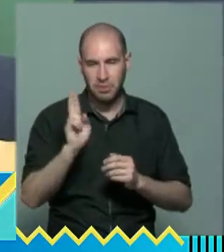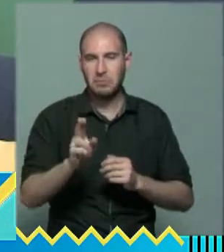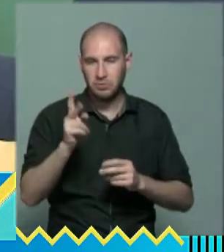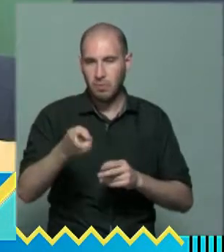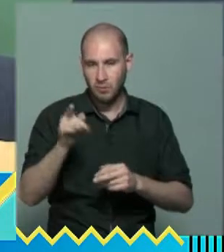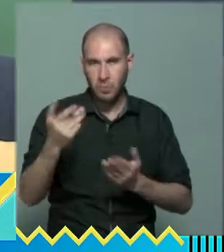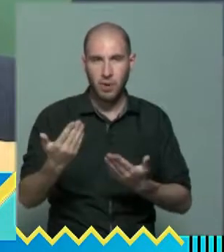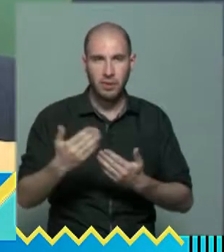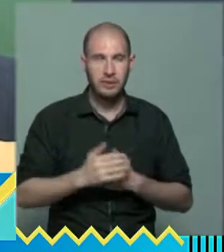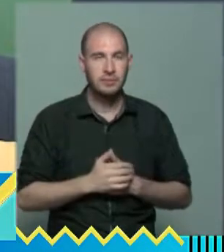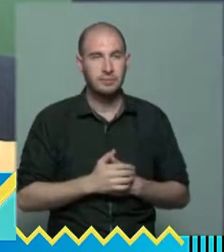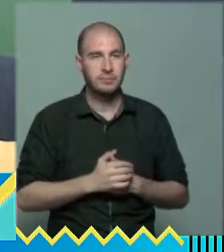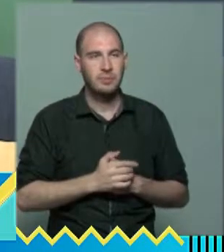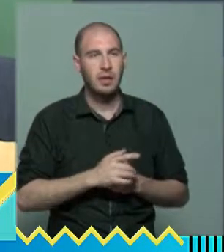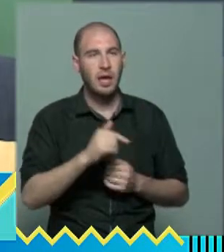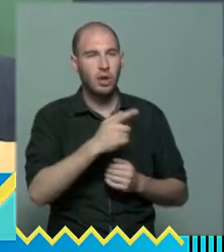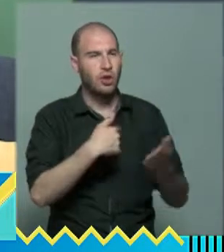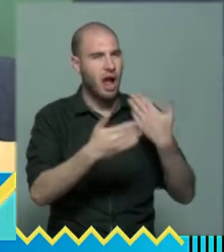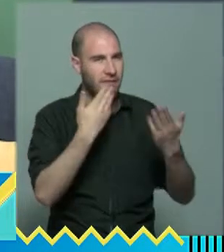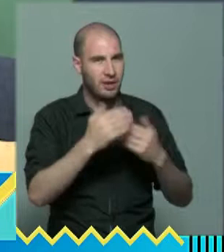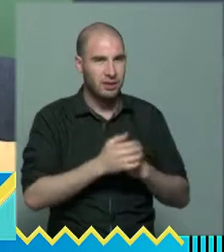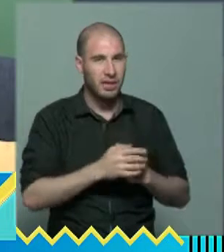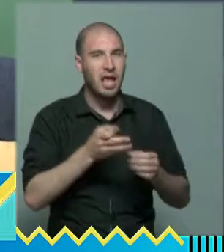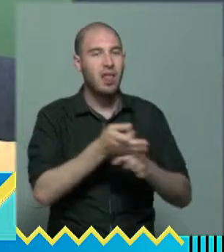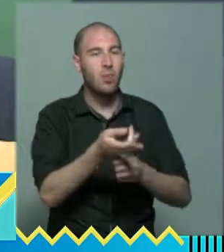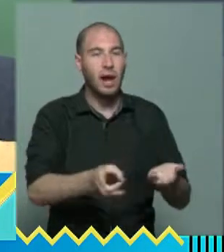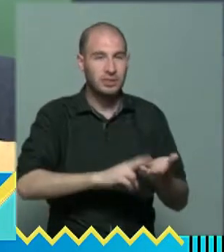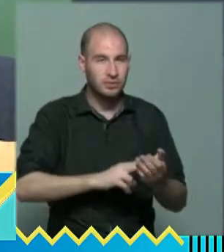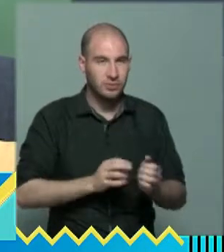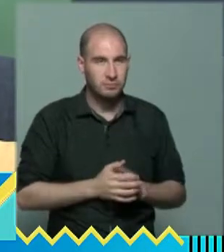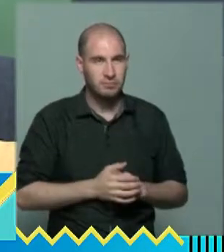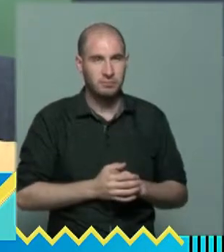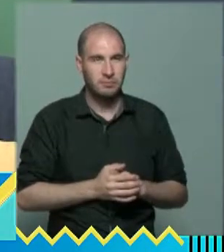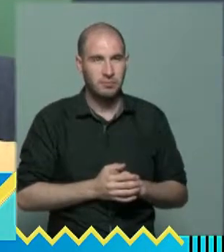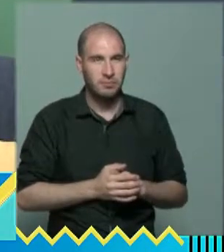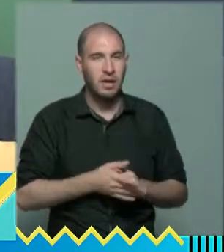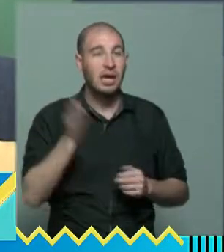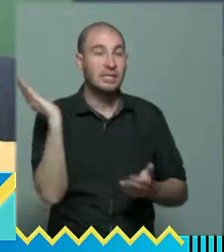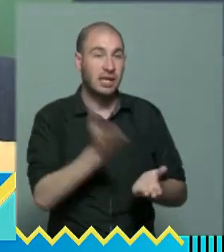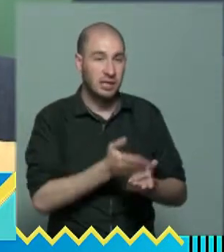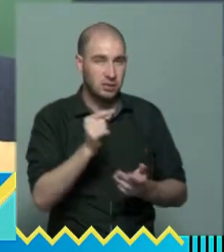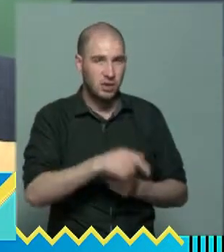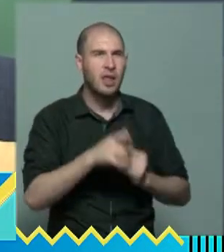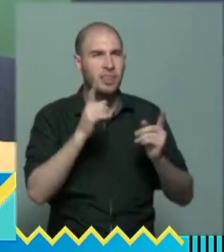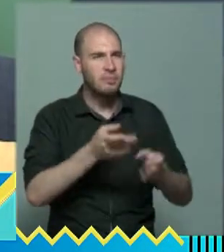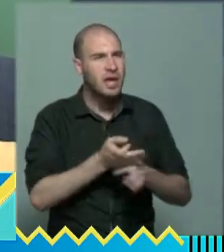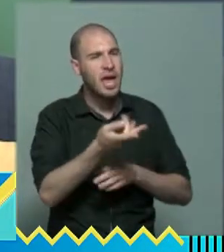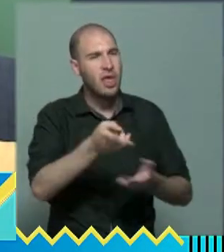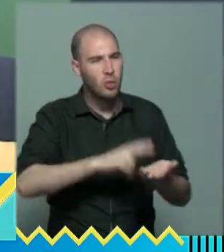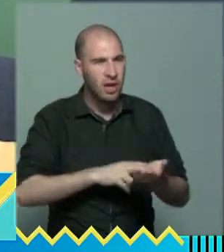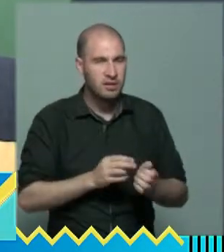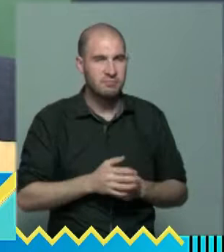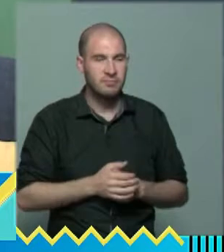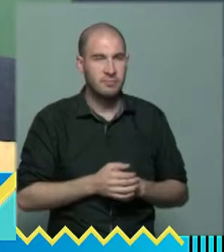temporalmente. Ahora, en este punto es que estamos hablando de una reeducación a través de una sanción. También reeducar